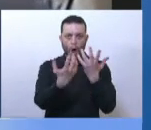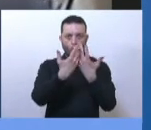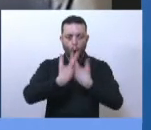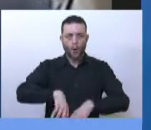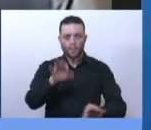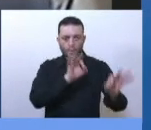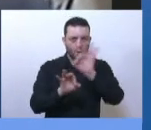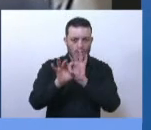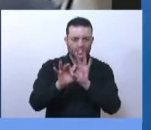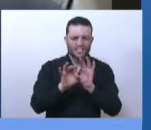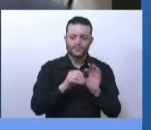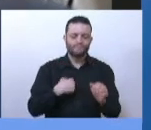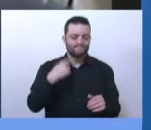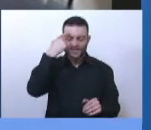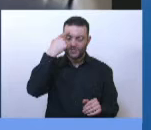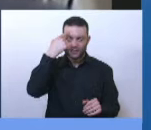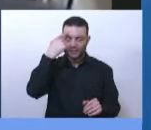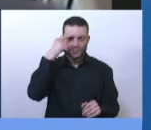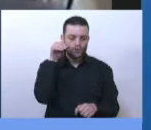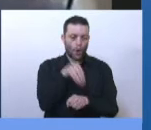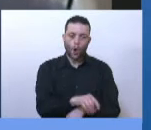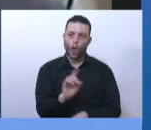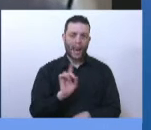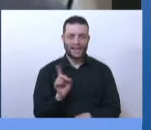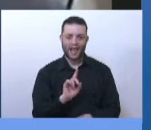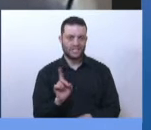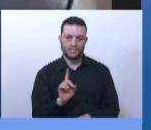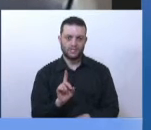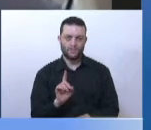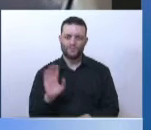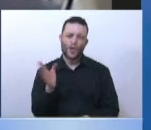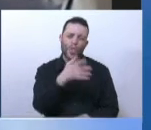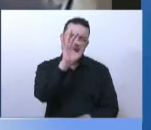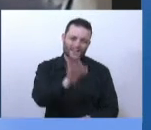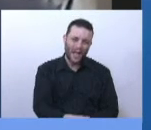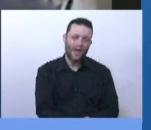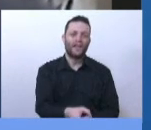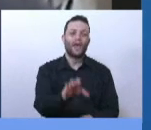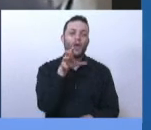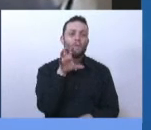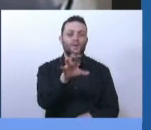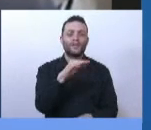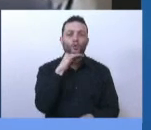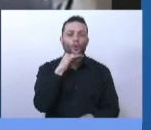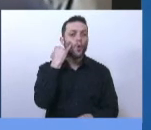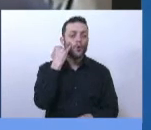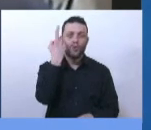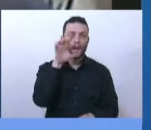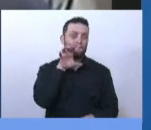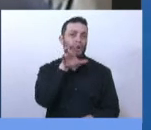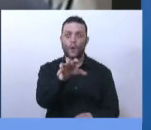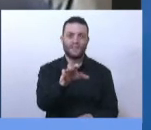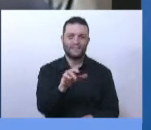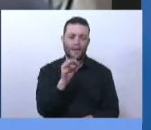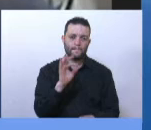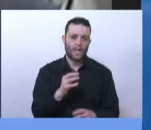insuficiente. Todos saben de que Jujuy es una de las provincias azucareras del país y un aumento de